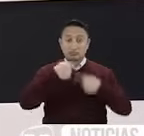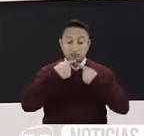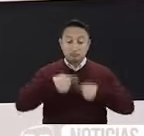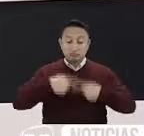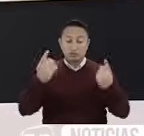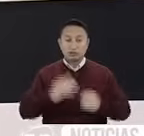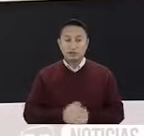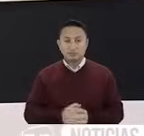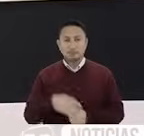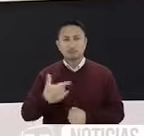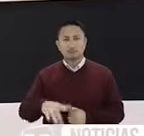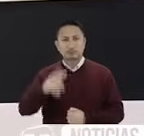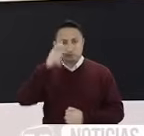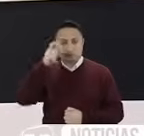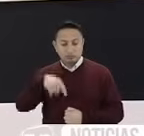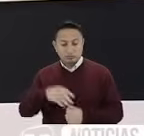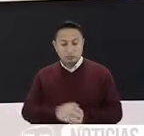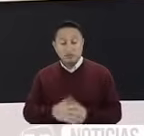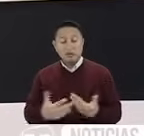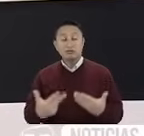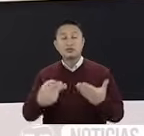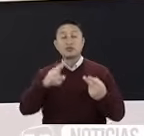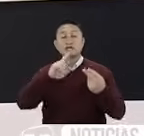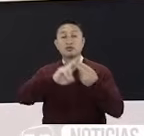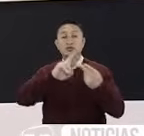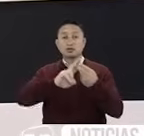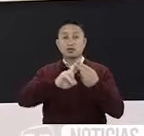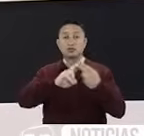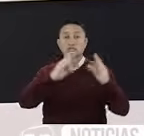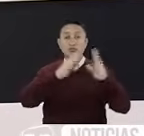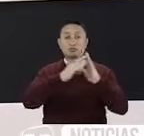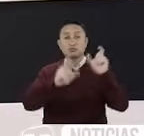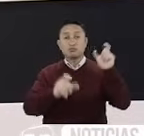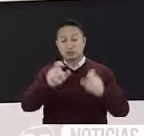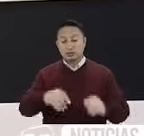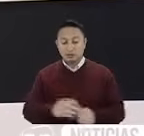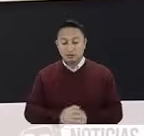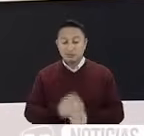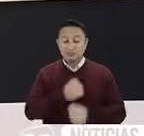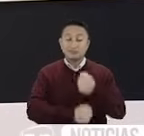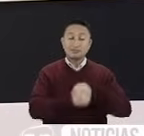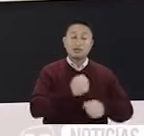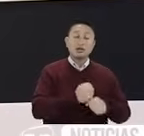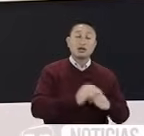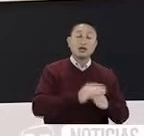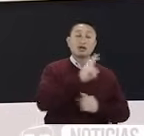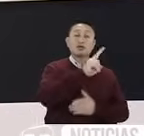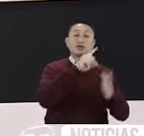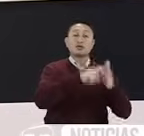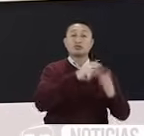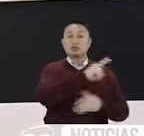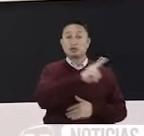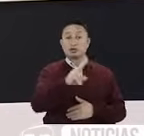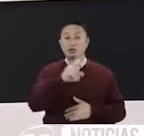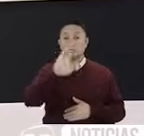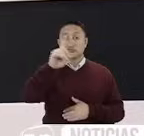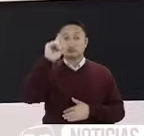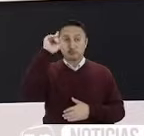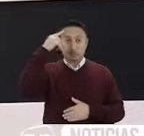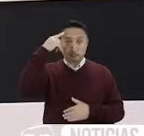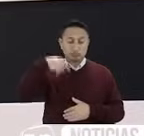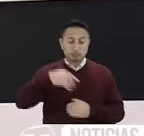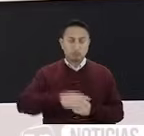fiscalizará el octavo censo de población y vivienda realizado en el 2022 durante el gobierno de Lasso. ¿Por qué se auditará